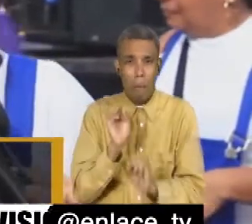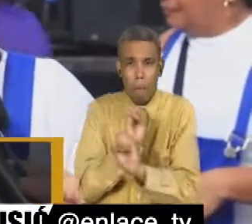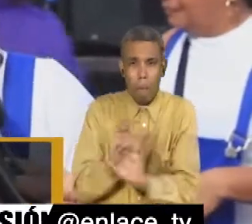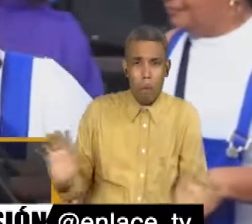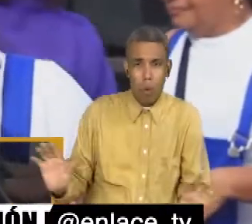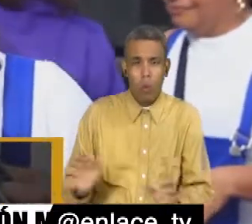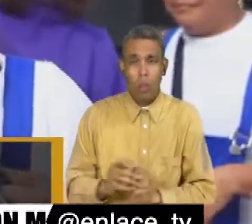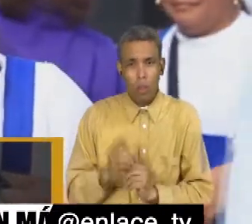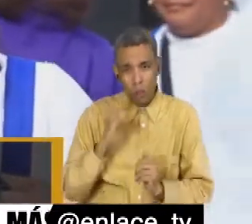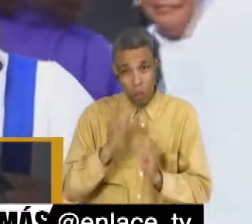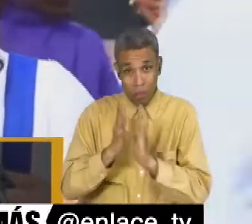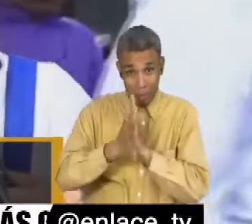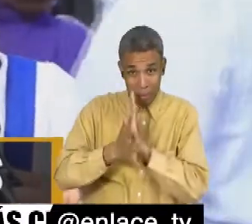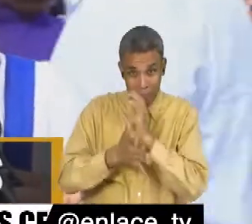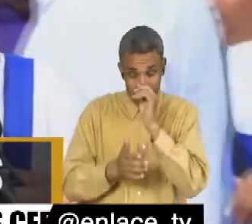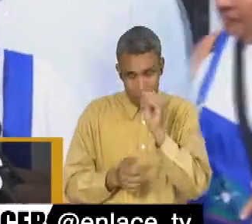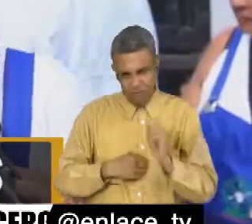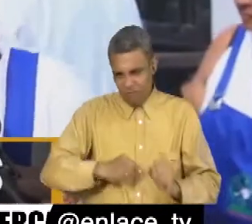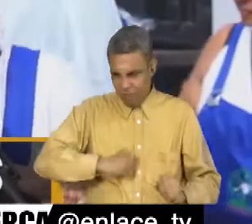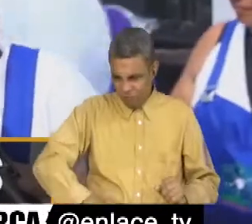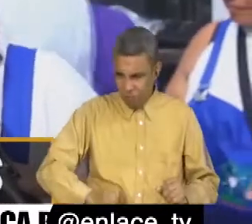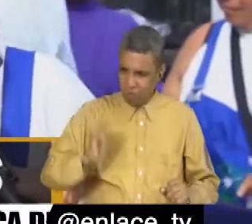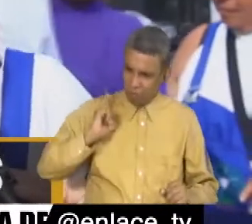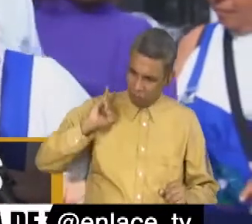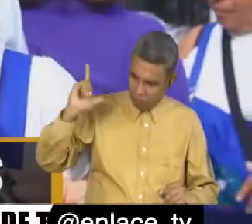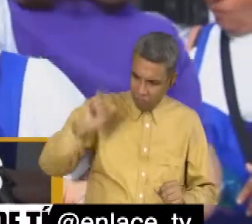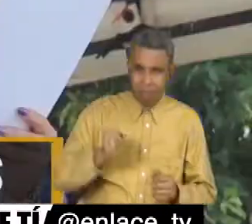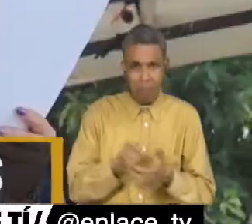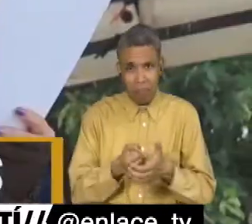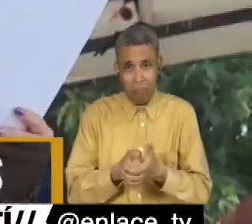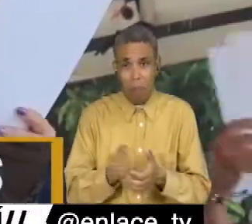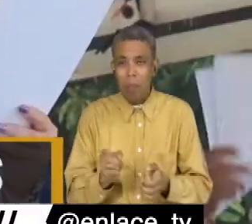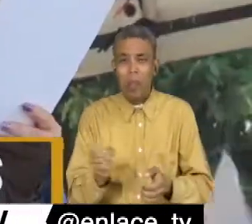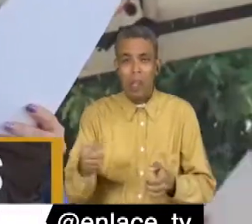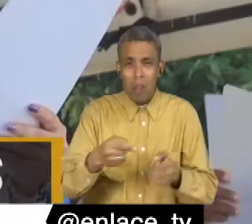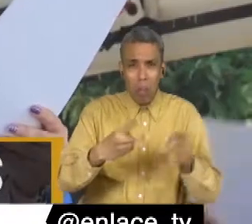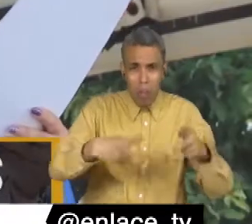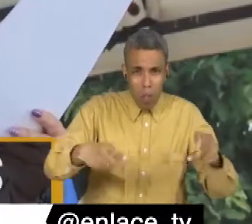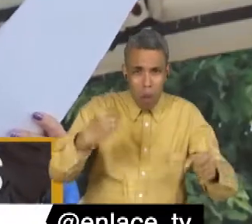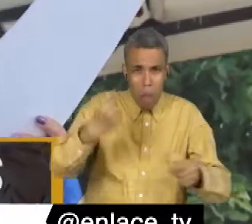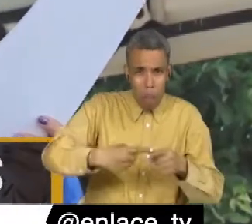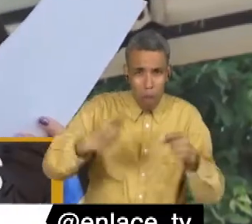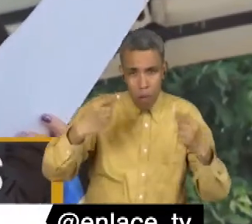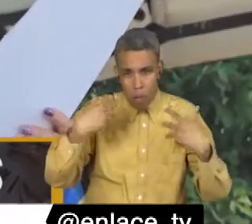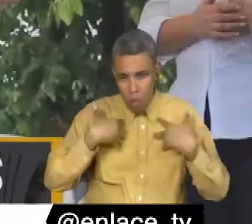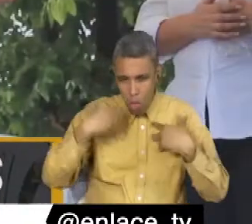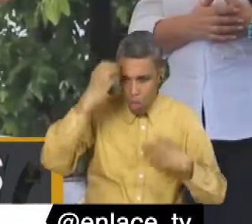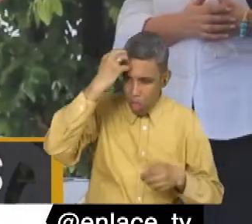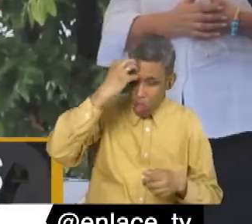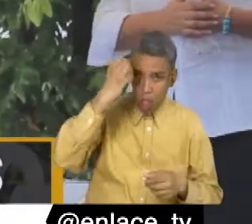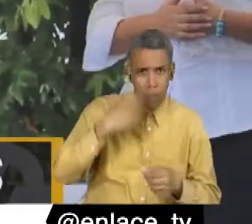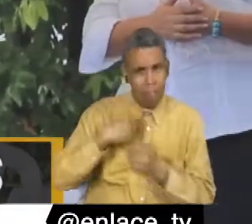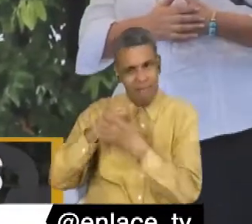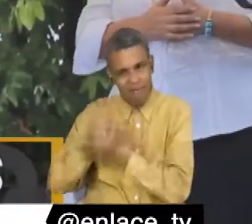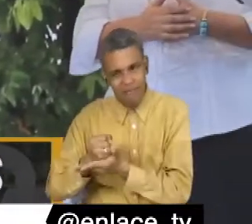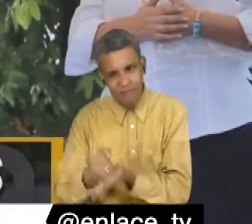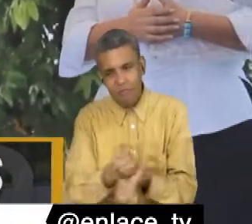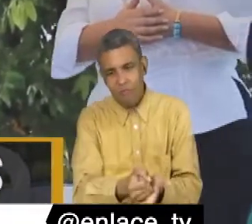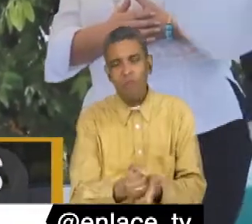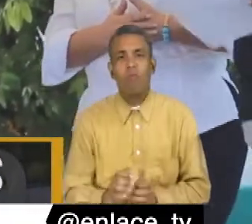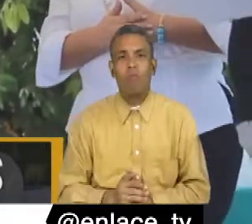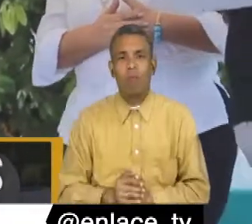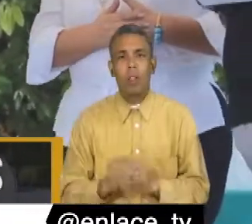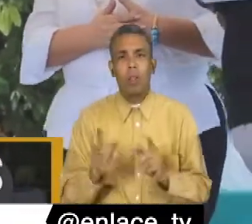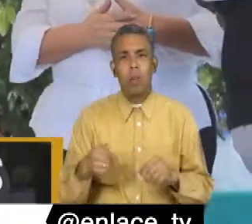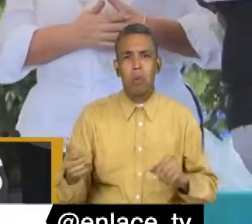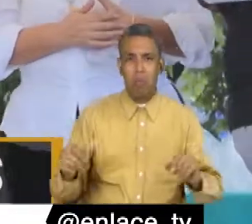luchar por los derechos y estar de la mano con las víctimas. Otra placa fue entregada a la Asociación de Juntas de Acción Comunal de